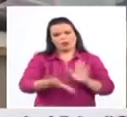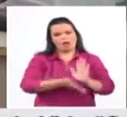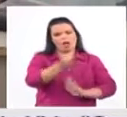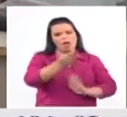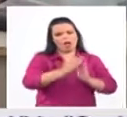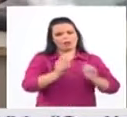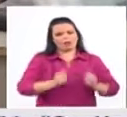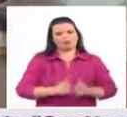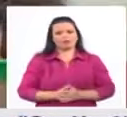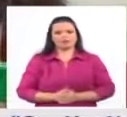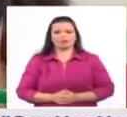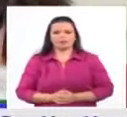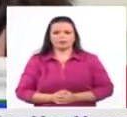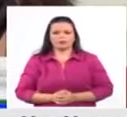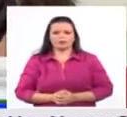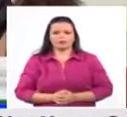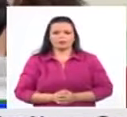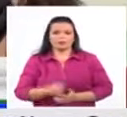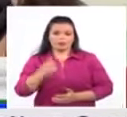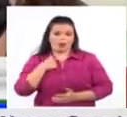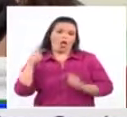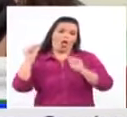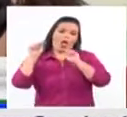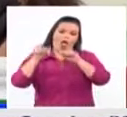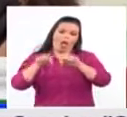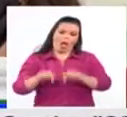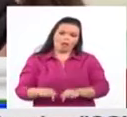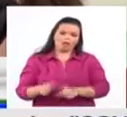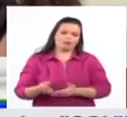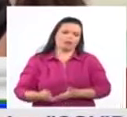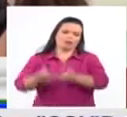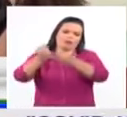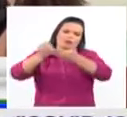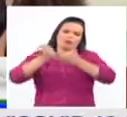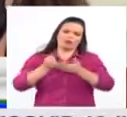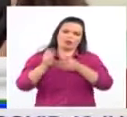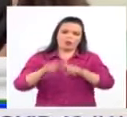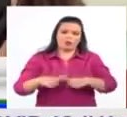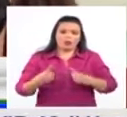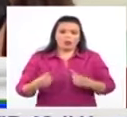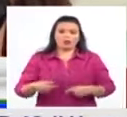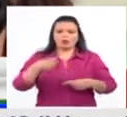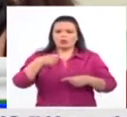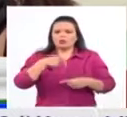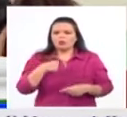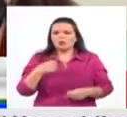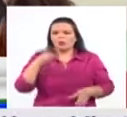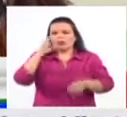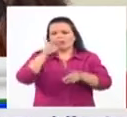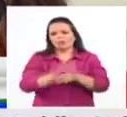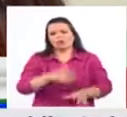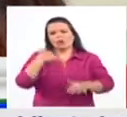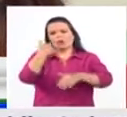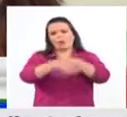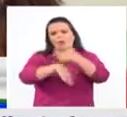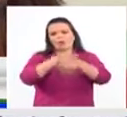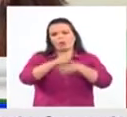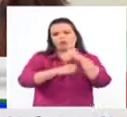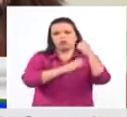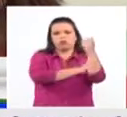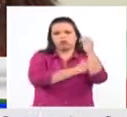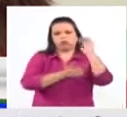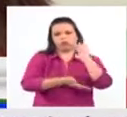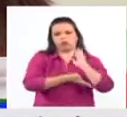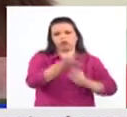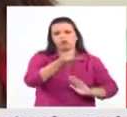positivos satisfactorios porque primeramente tuve un descontrol muy grande de la hipertensión y entonces tenía ansiedad,